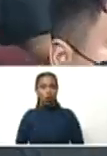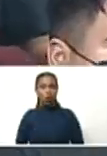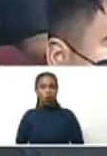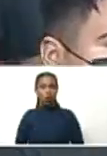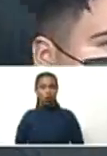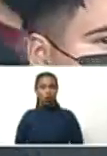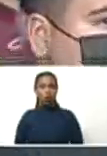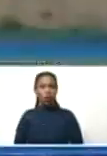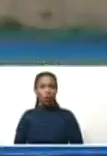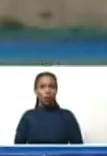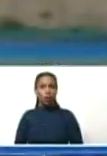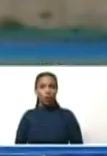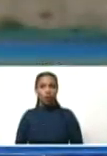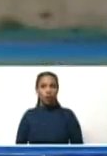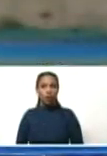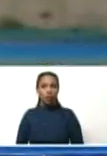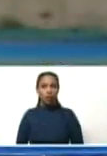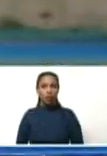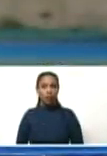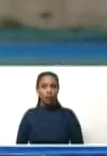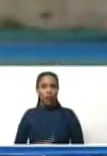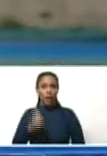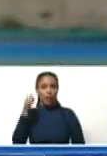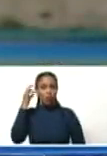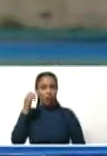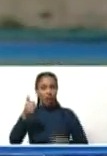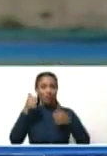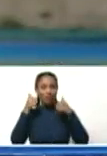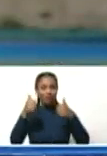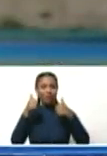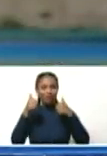Eso es, Elizabeth, agitadora.